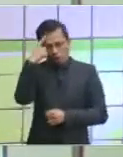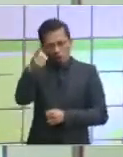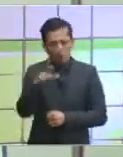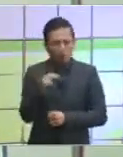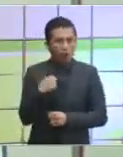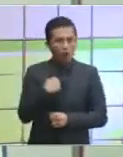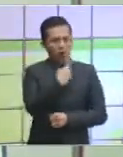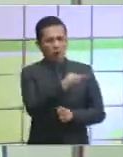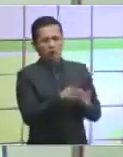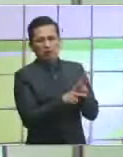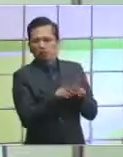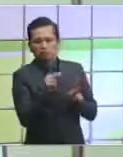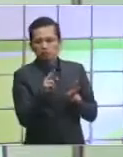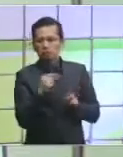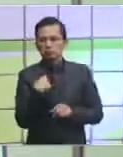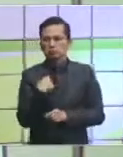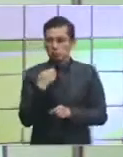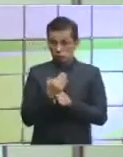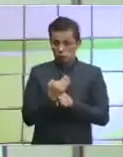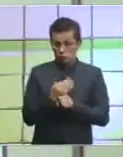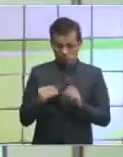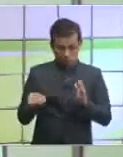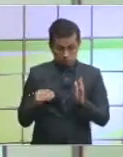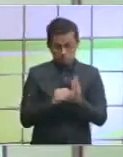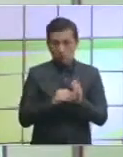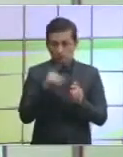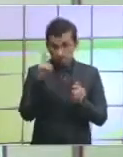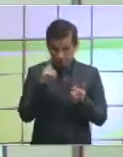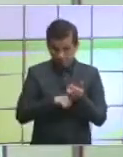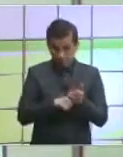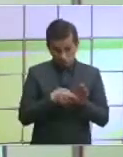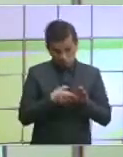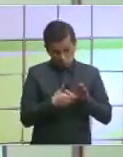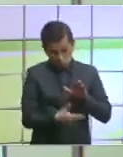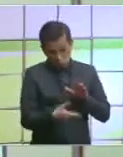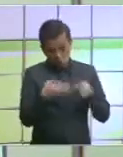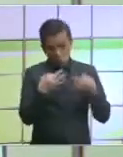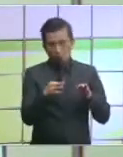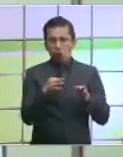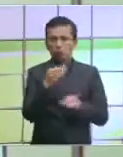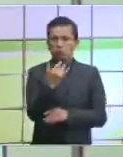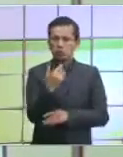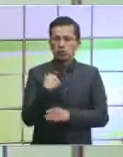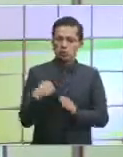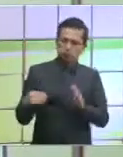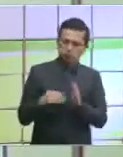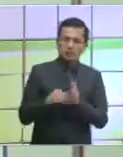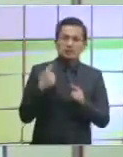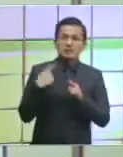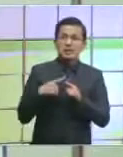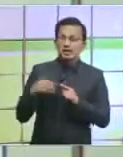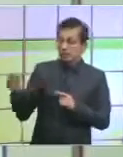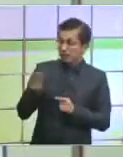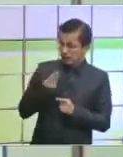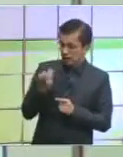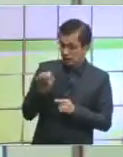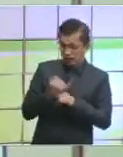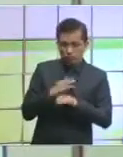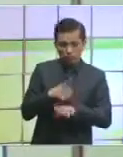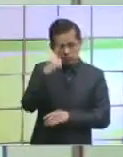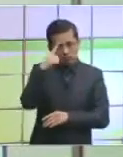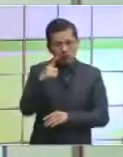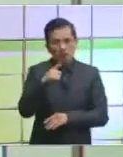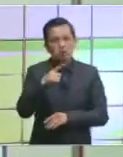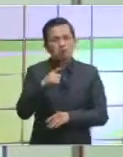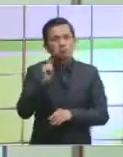estoy diciendo yo estoy poniendo allí en la foja 50 y le estoy diciendo de dónde salió mis fuentes me citas me hizo para que para